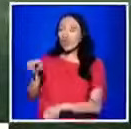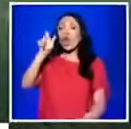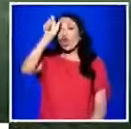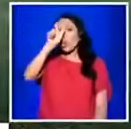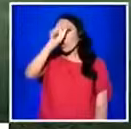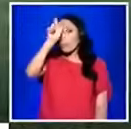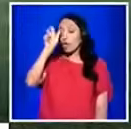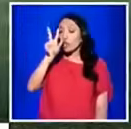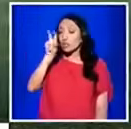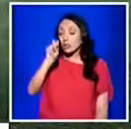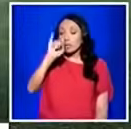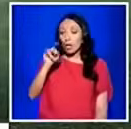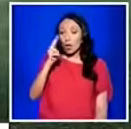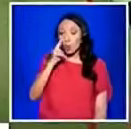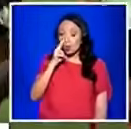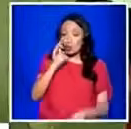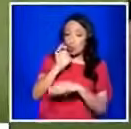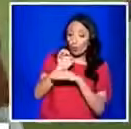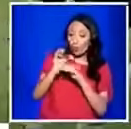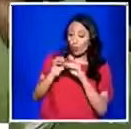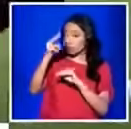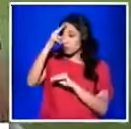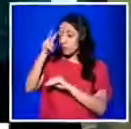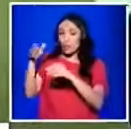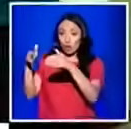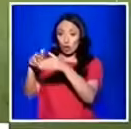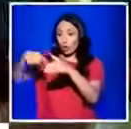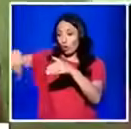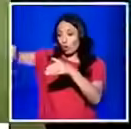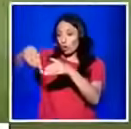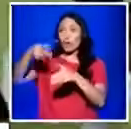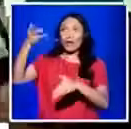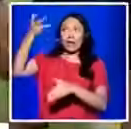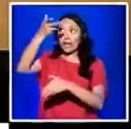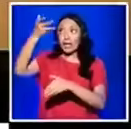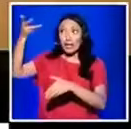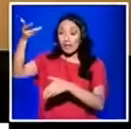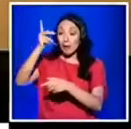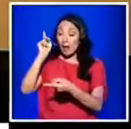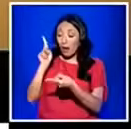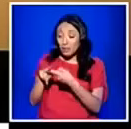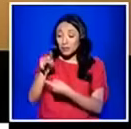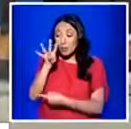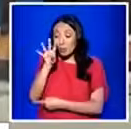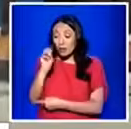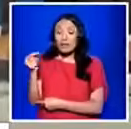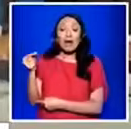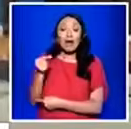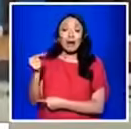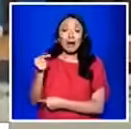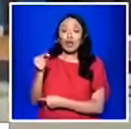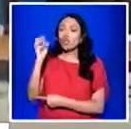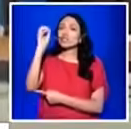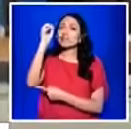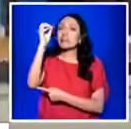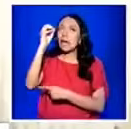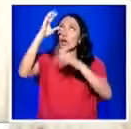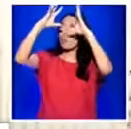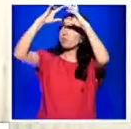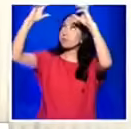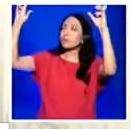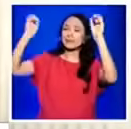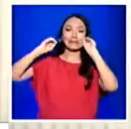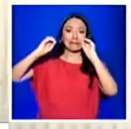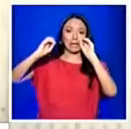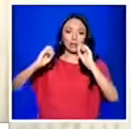junio, Ecuador jugará ante México en Glendale, Arizona. El clima allí llegará a los 40 grados con 0% de nubosidad.